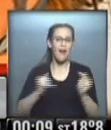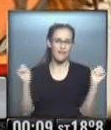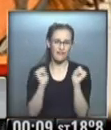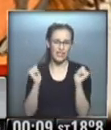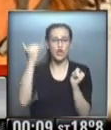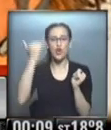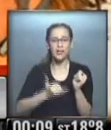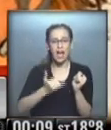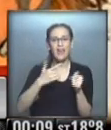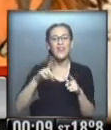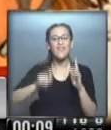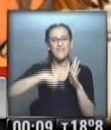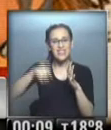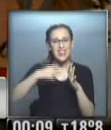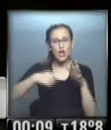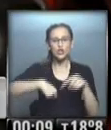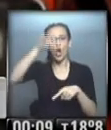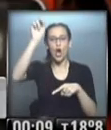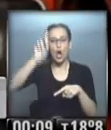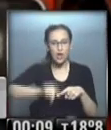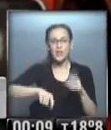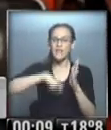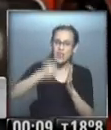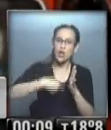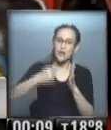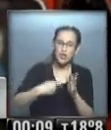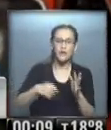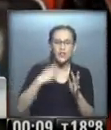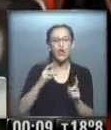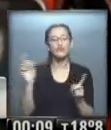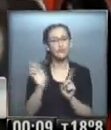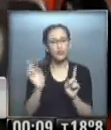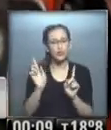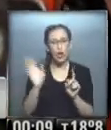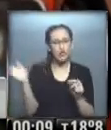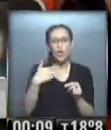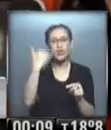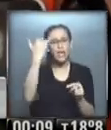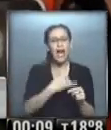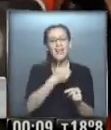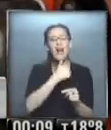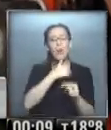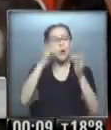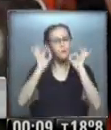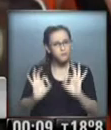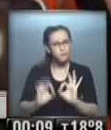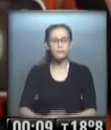hay cámaras de video durante todo el día y no todos los detenidos tienen acceso a agua potable